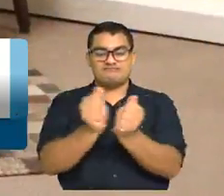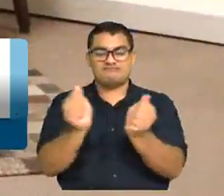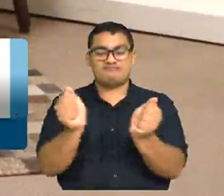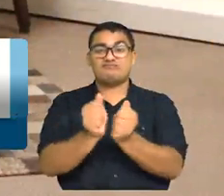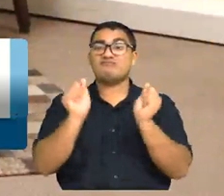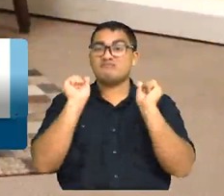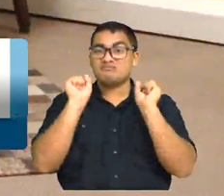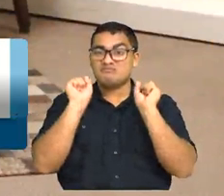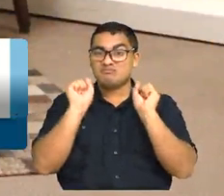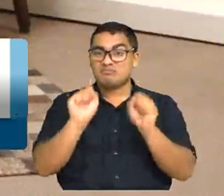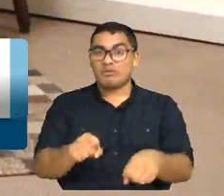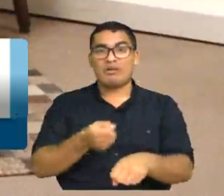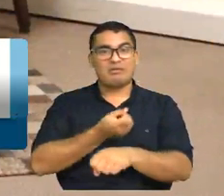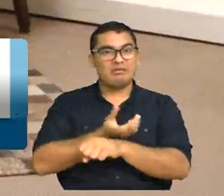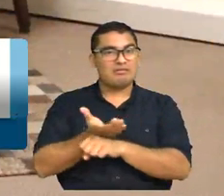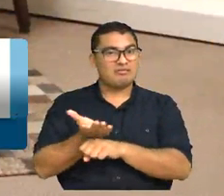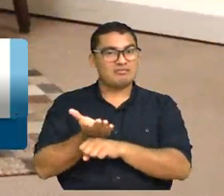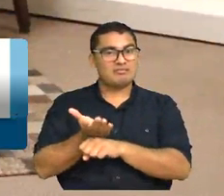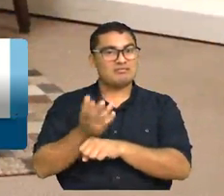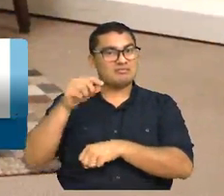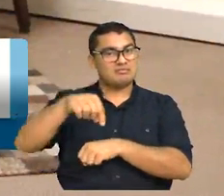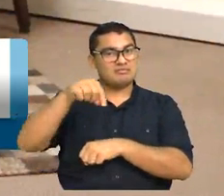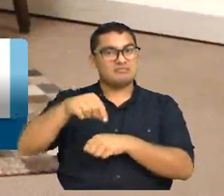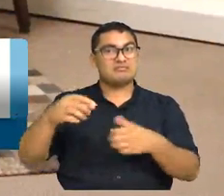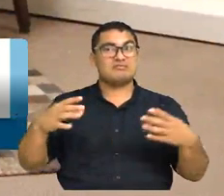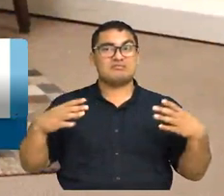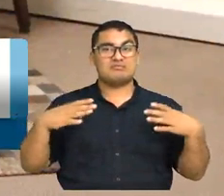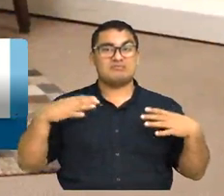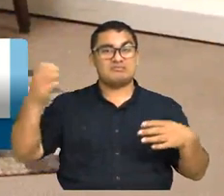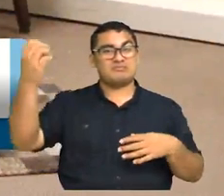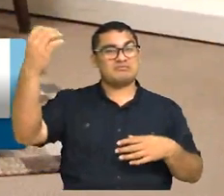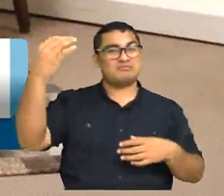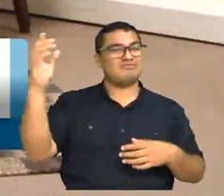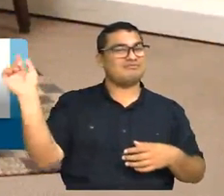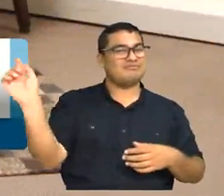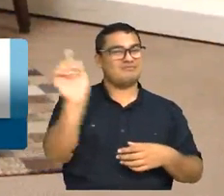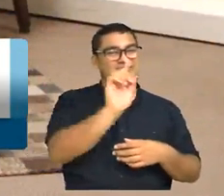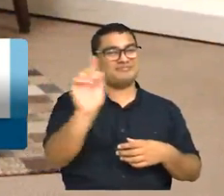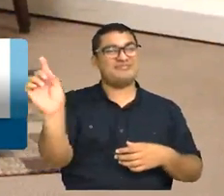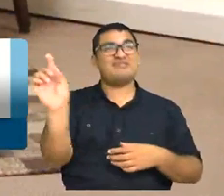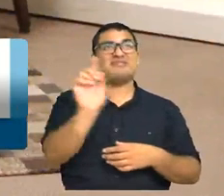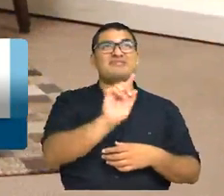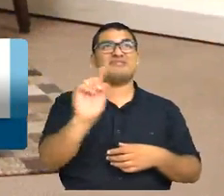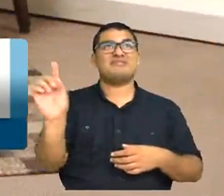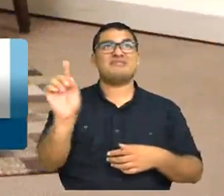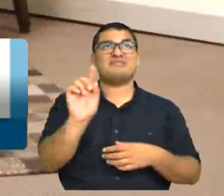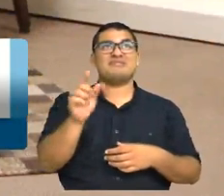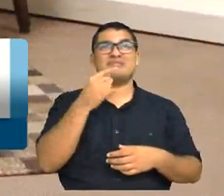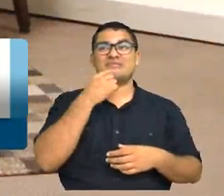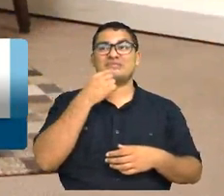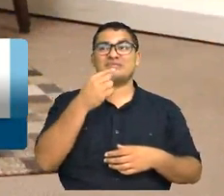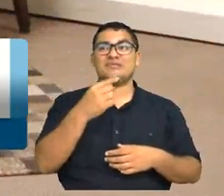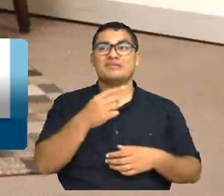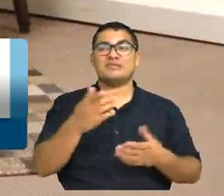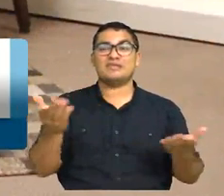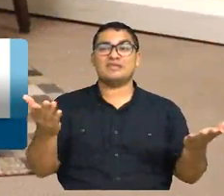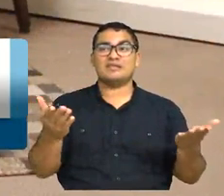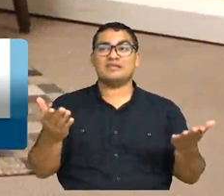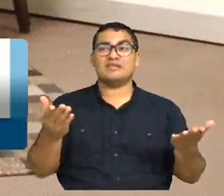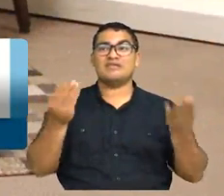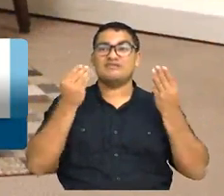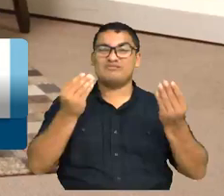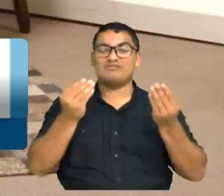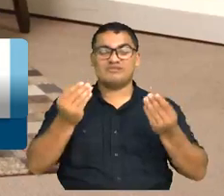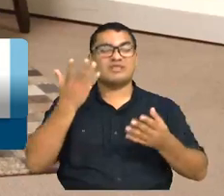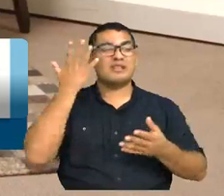para esta temporada? No, está totalmente contraindicada. Lo que pasa es que esta ropa sintética produce más el sudor y esto